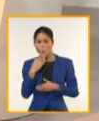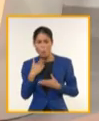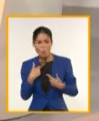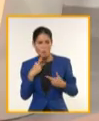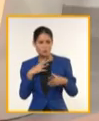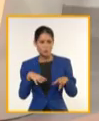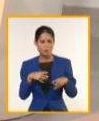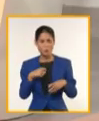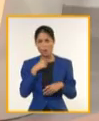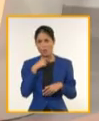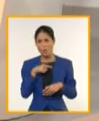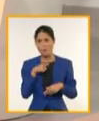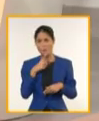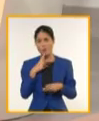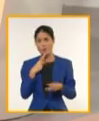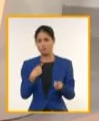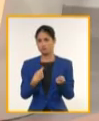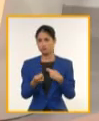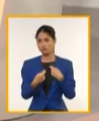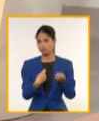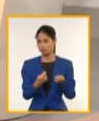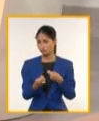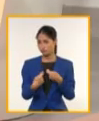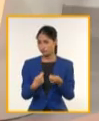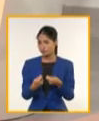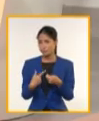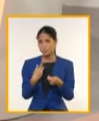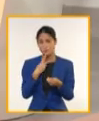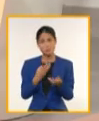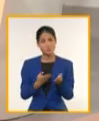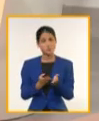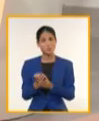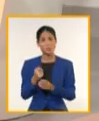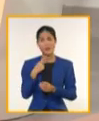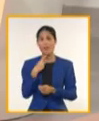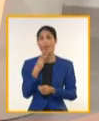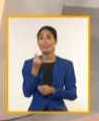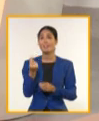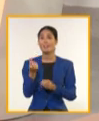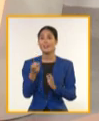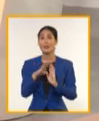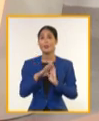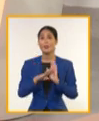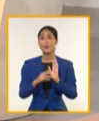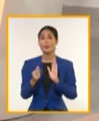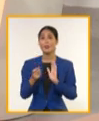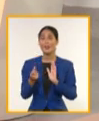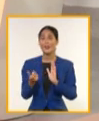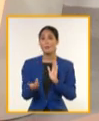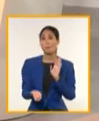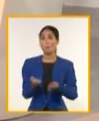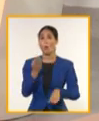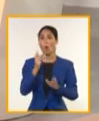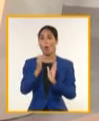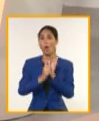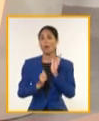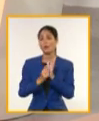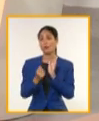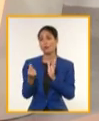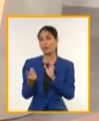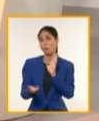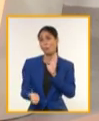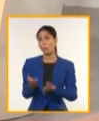ejemplo, en el caso del comercio, el incremento acelerado de los aranceles, las presiones por parte del gobierno